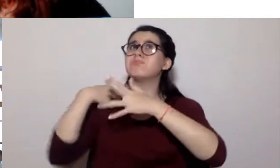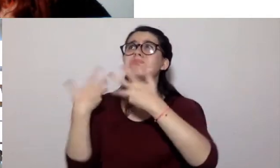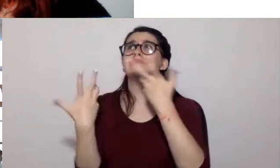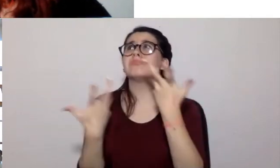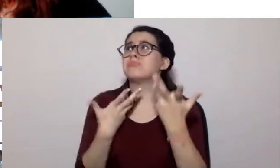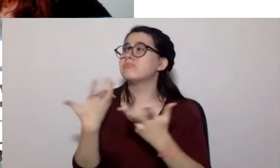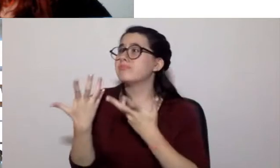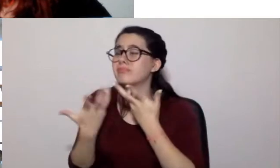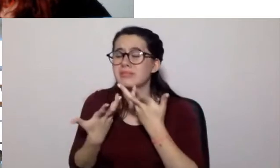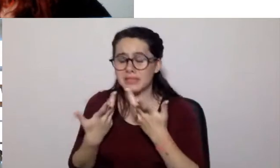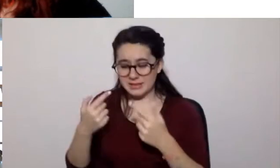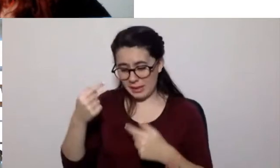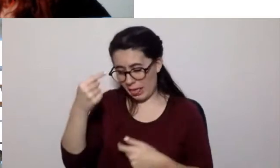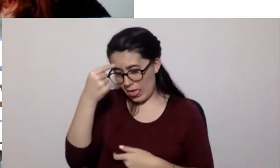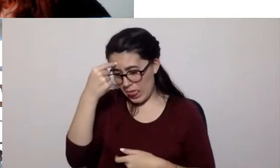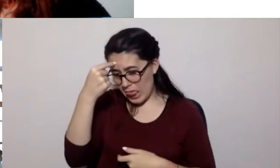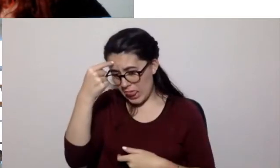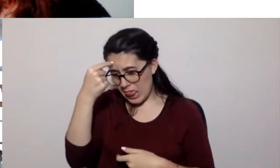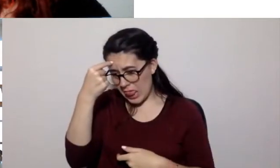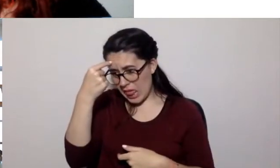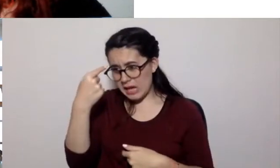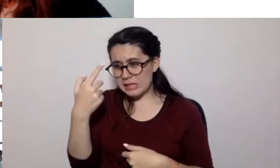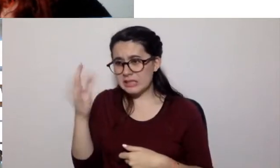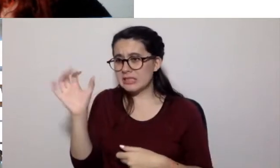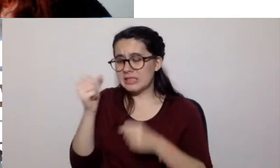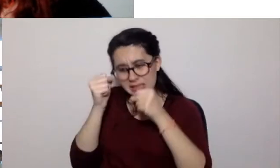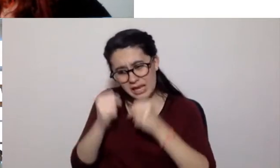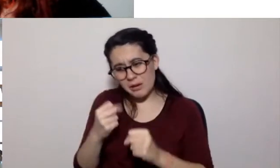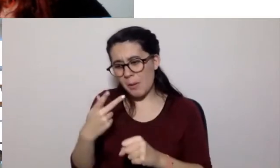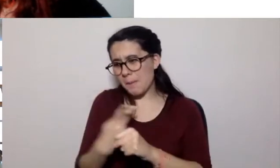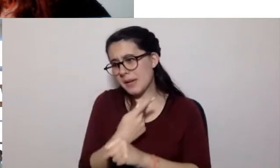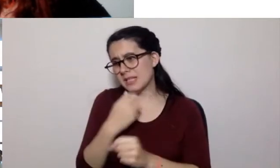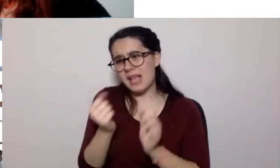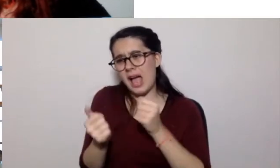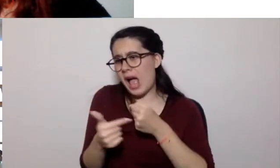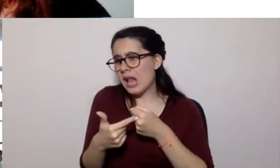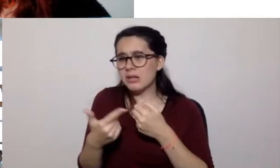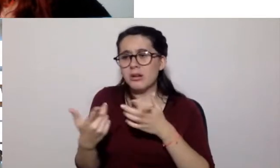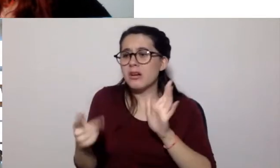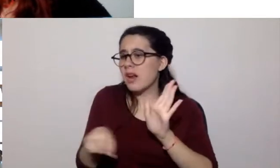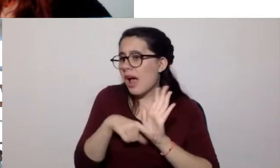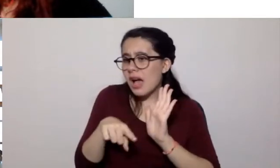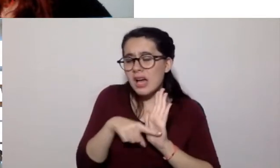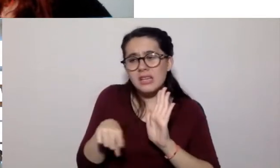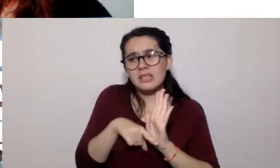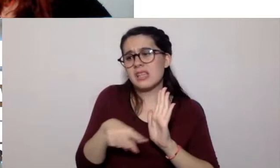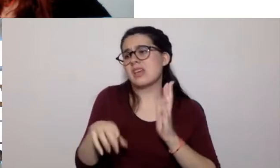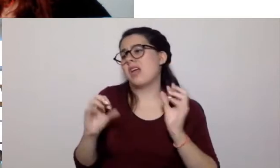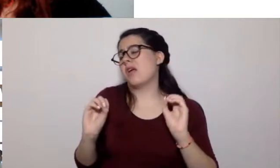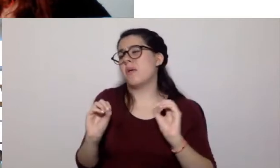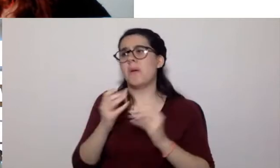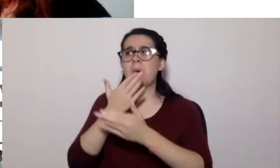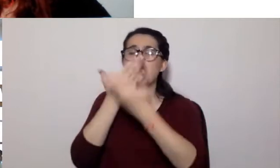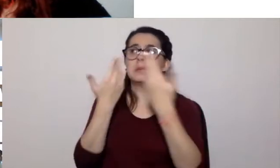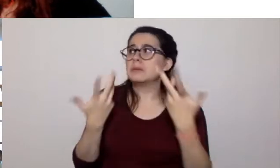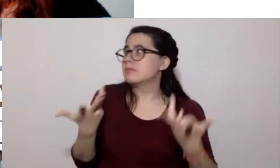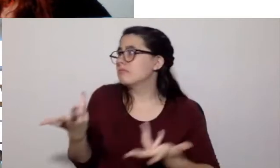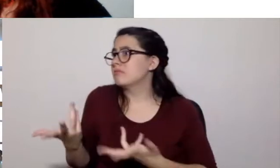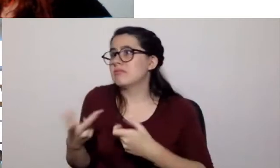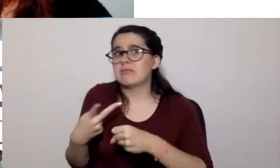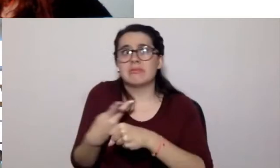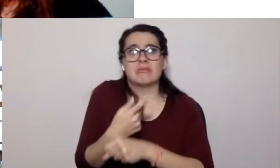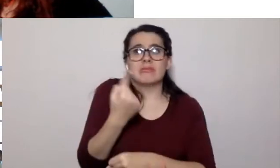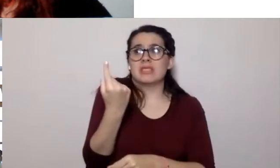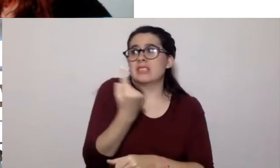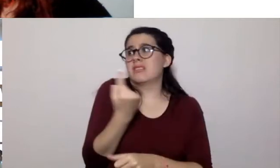se clava en algo amenazante, en lo pesimista, en la negatividad, en la incertidumbre.